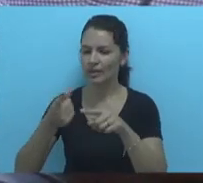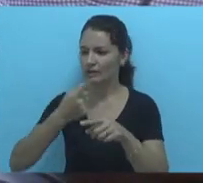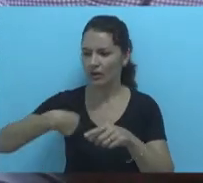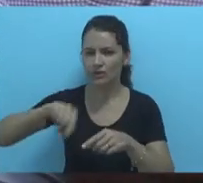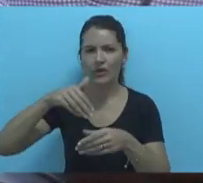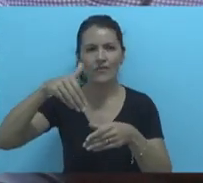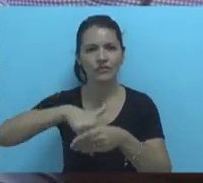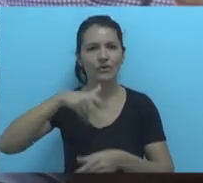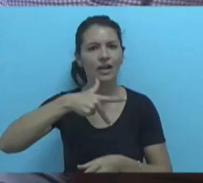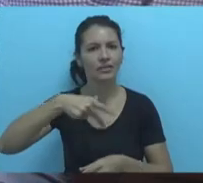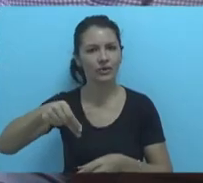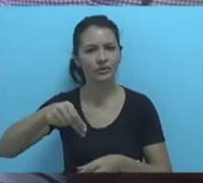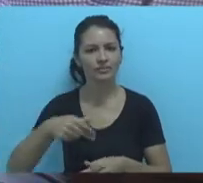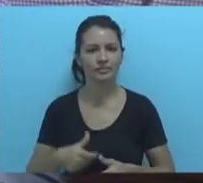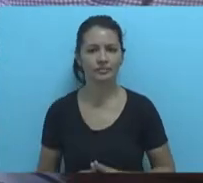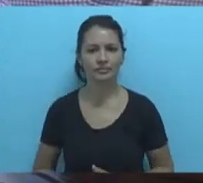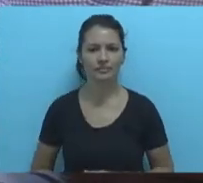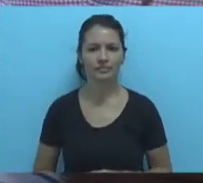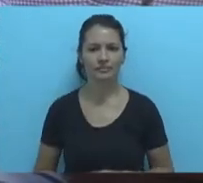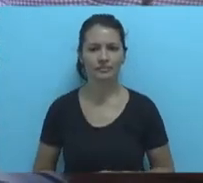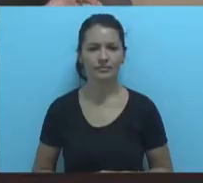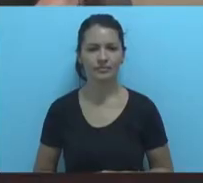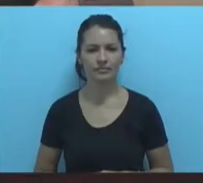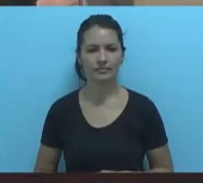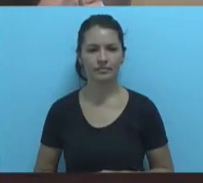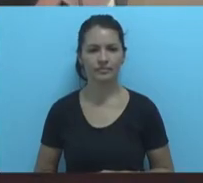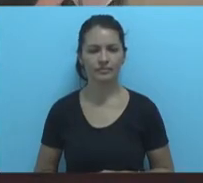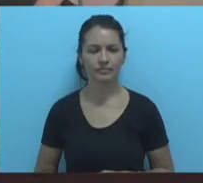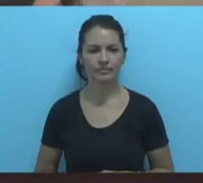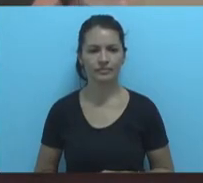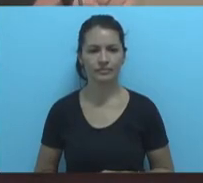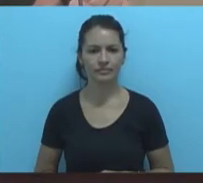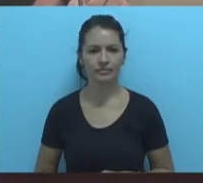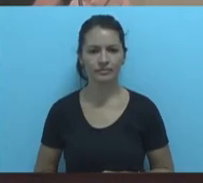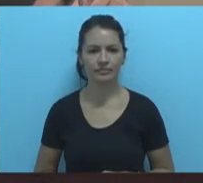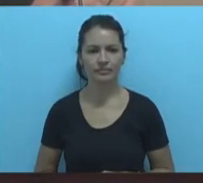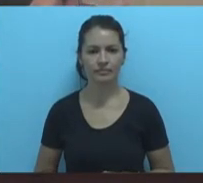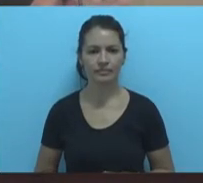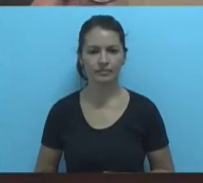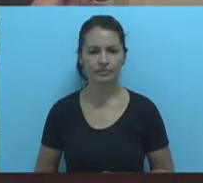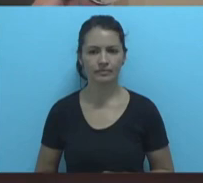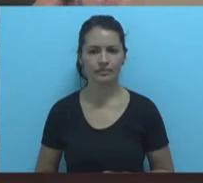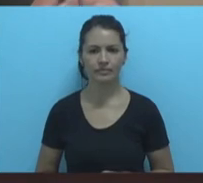en este proyecto. De acuerdo, diputada. Se deja constancia del mismo.